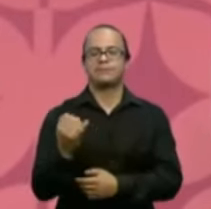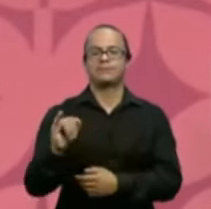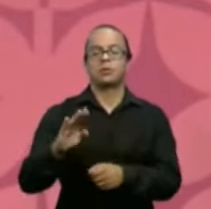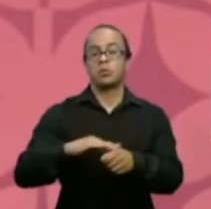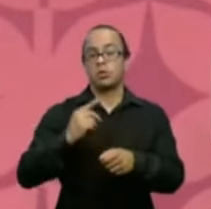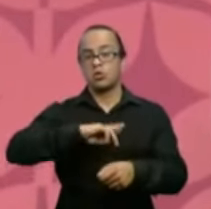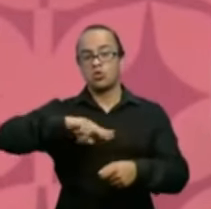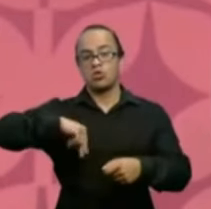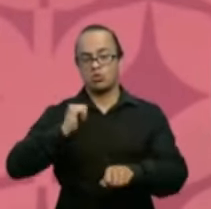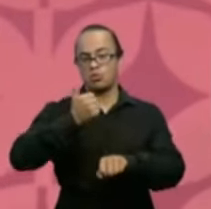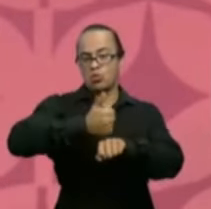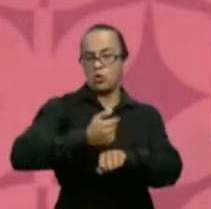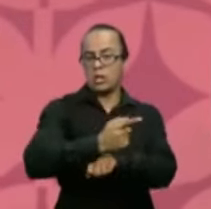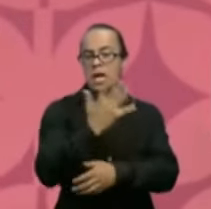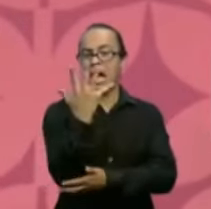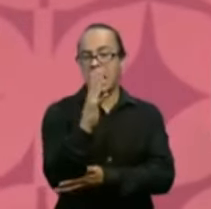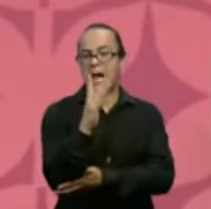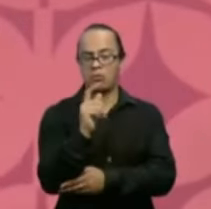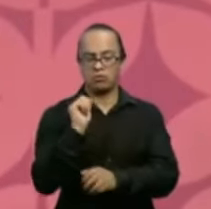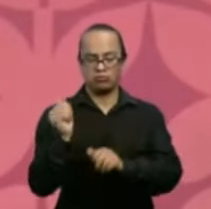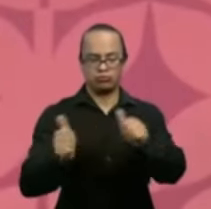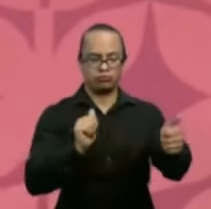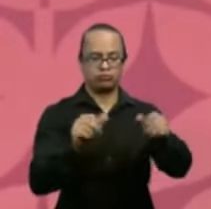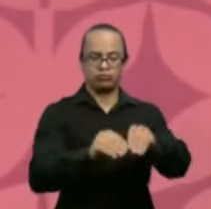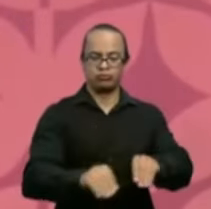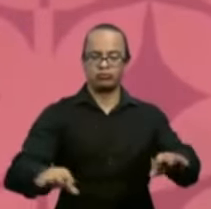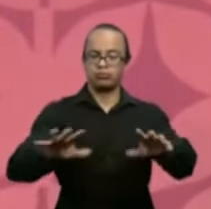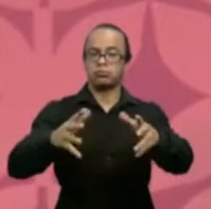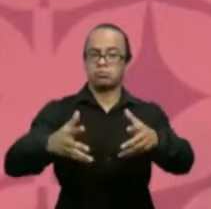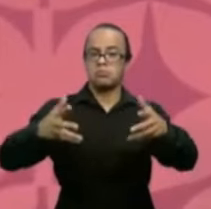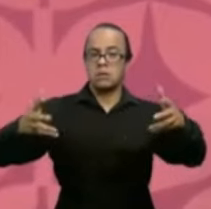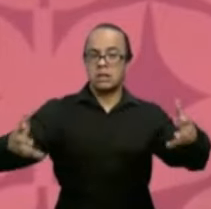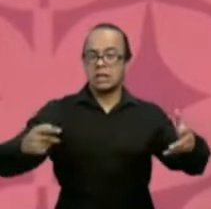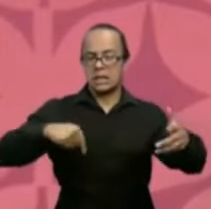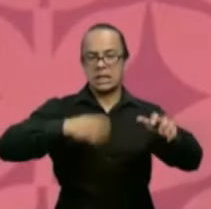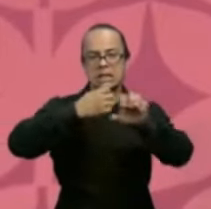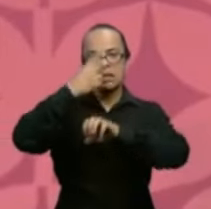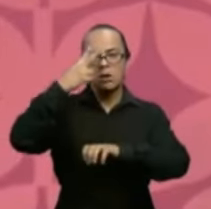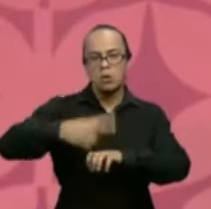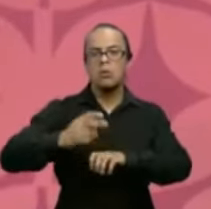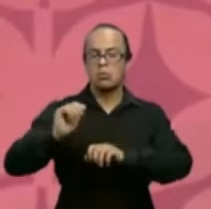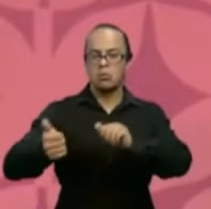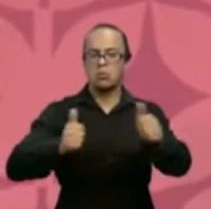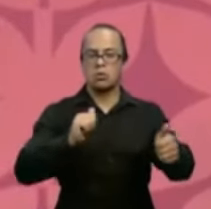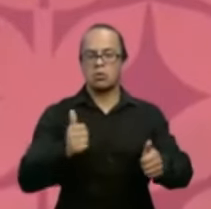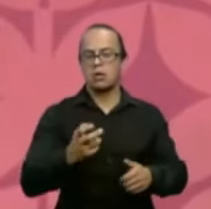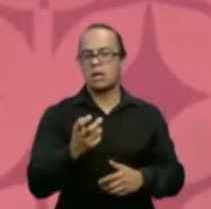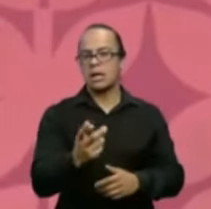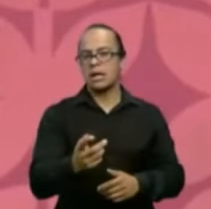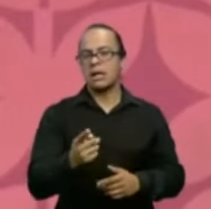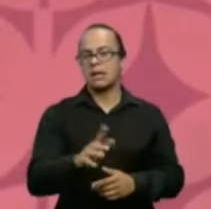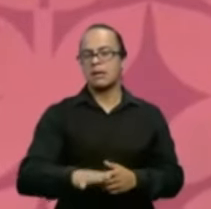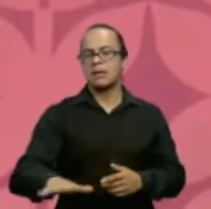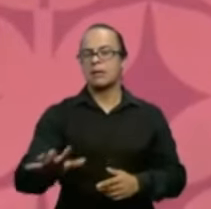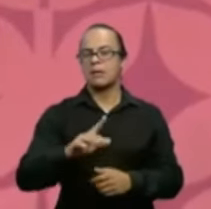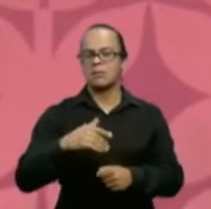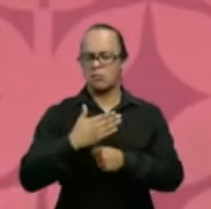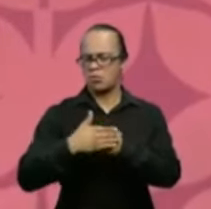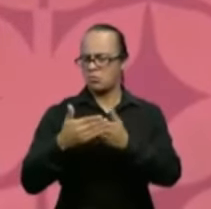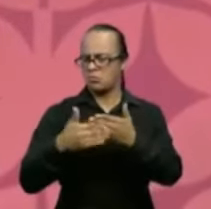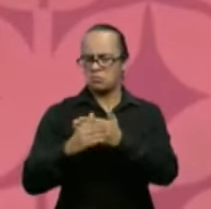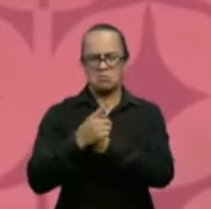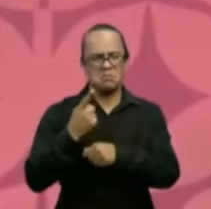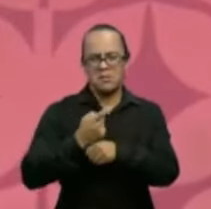plantar árboles, que es una de las metas que vamos a hacer, la reforestación en el Estado de México, y va a ser en los primeros días de